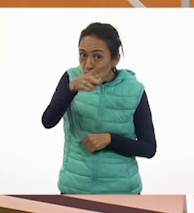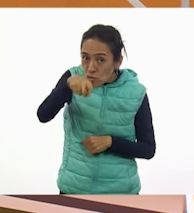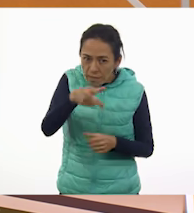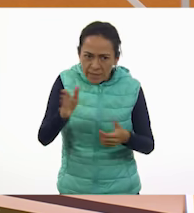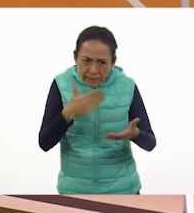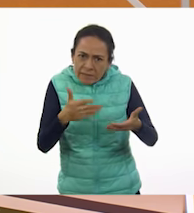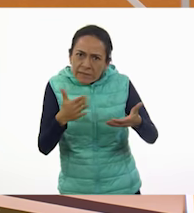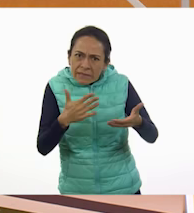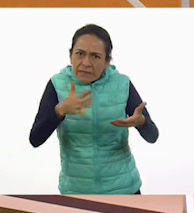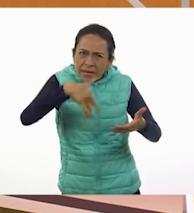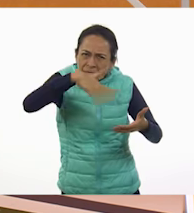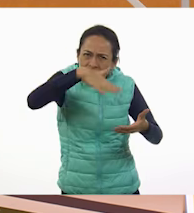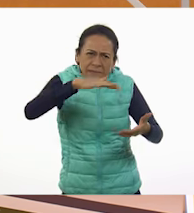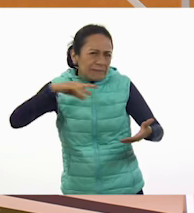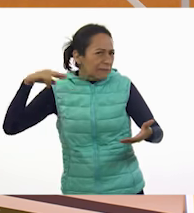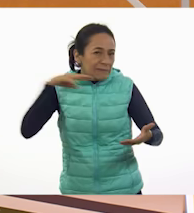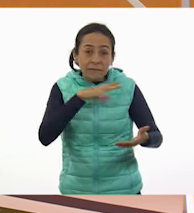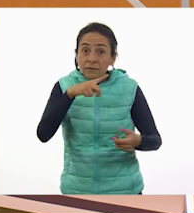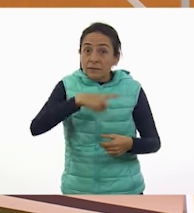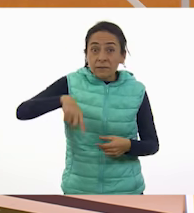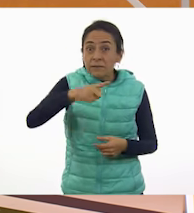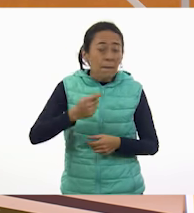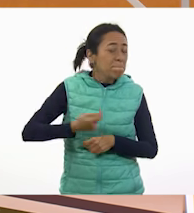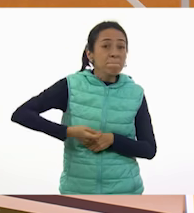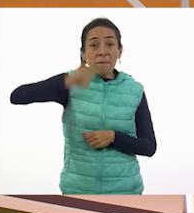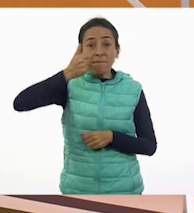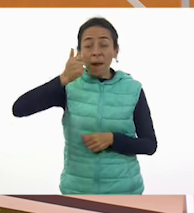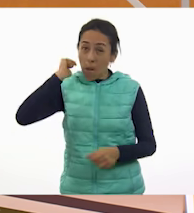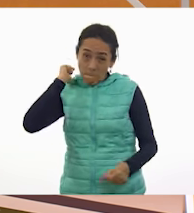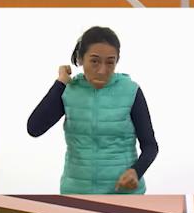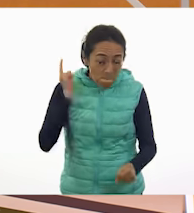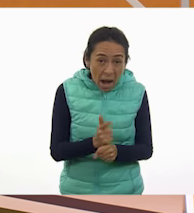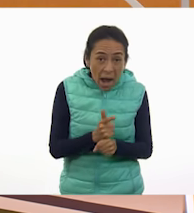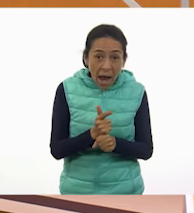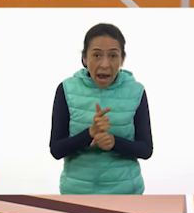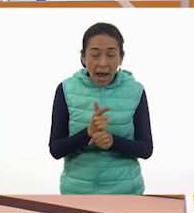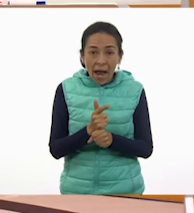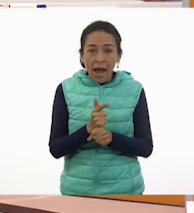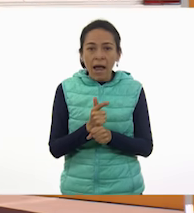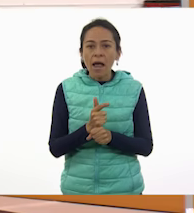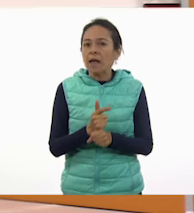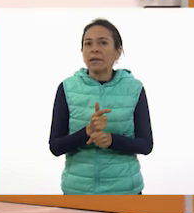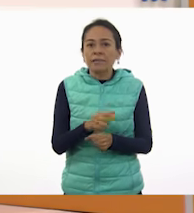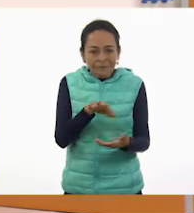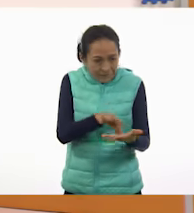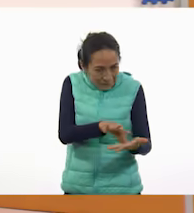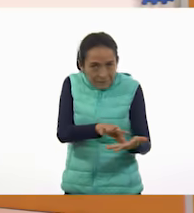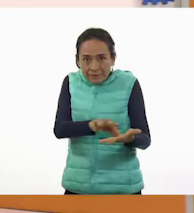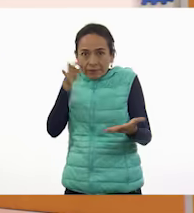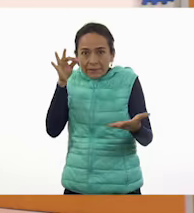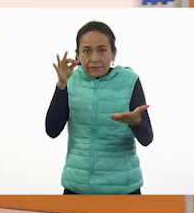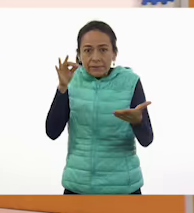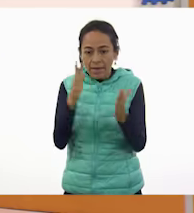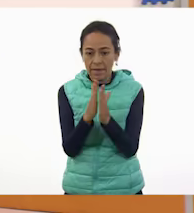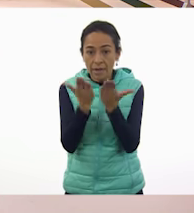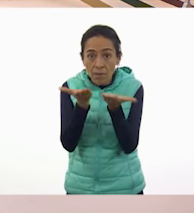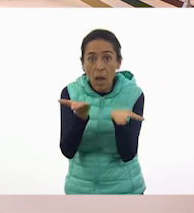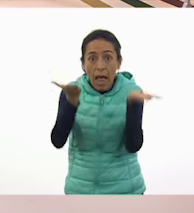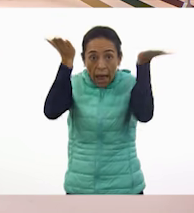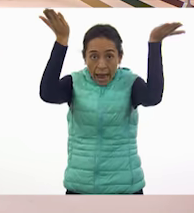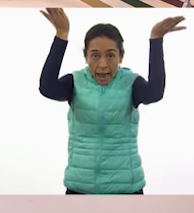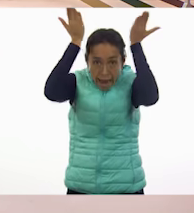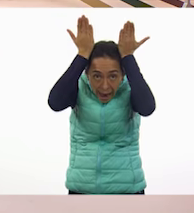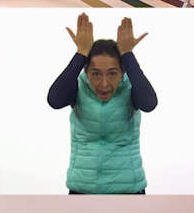El que encuentre la palabra primero, sin perder la hoja, se lo coloca como si fuera un techo. Aquí. Y entonces yo voy a saber